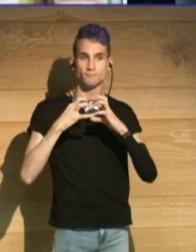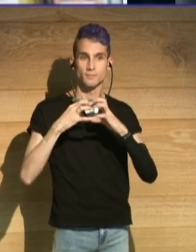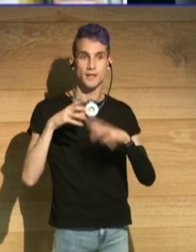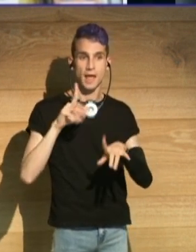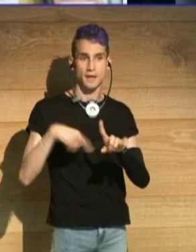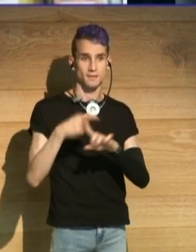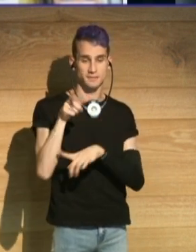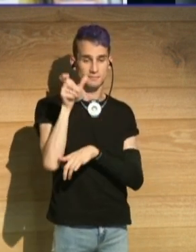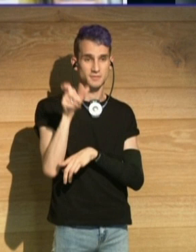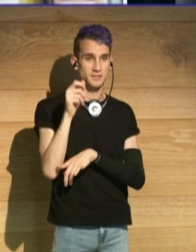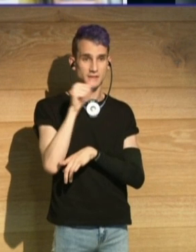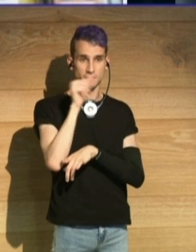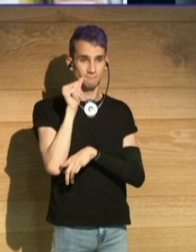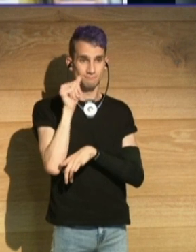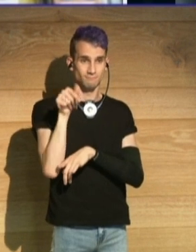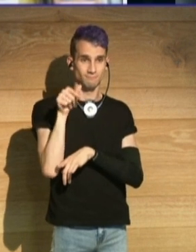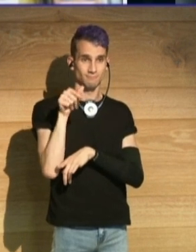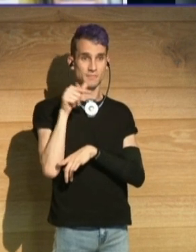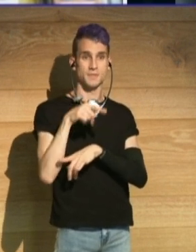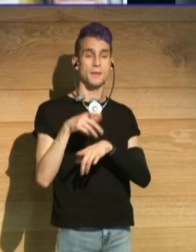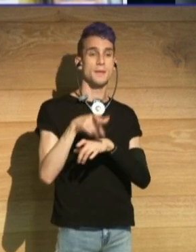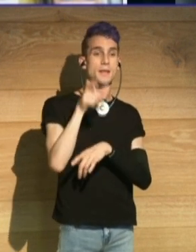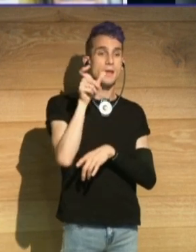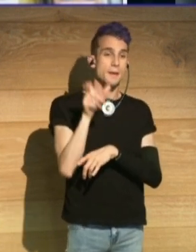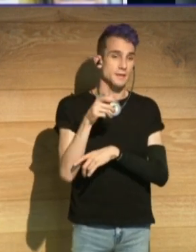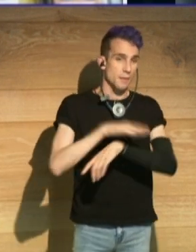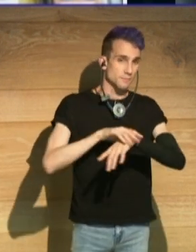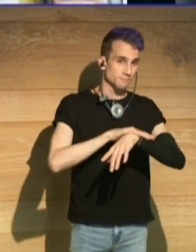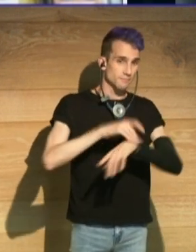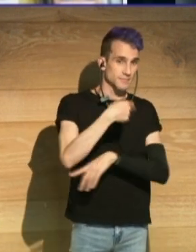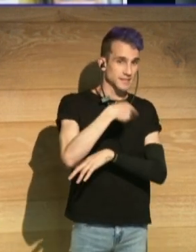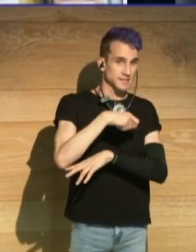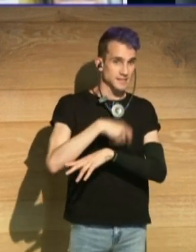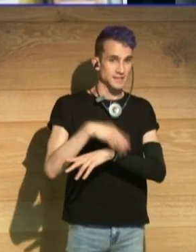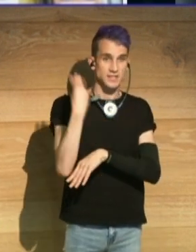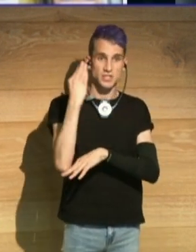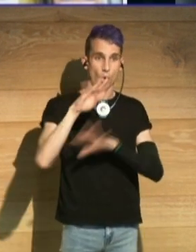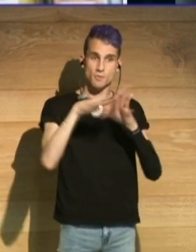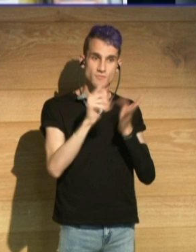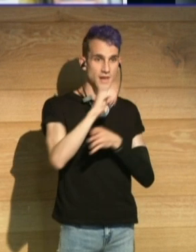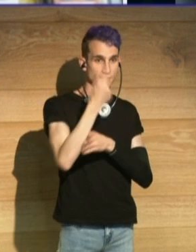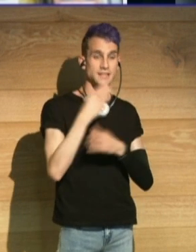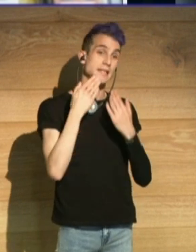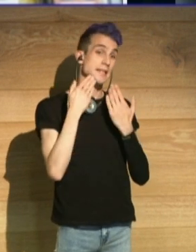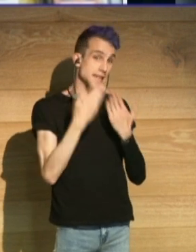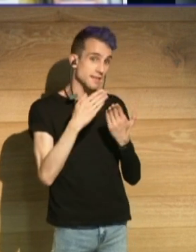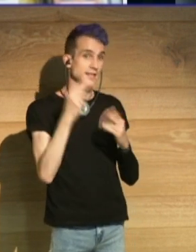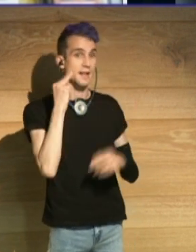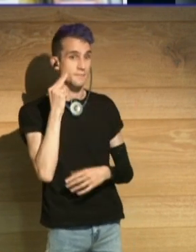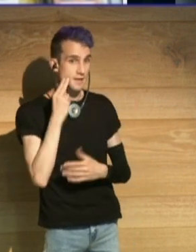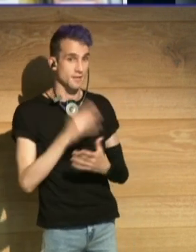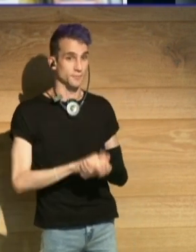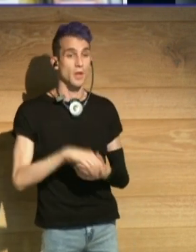ministro de la historia italiana. Por decirlo en una palabra, ha sido posible gracias al miedo.